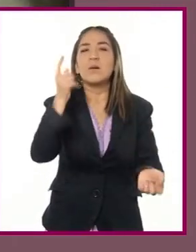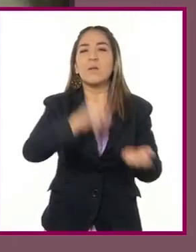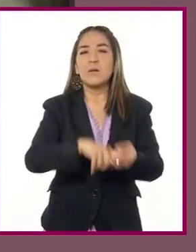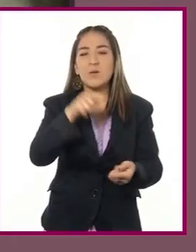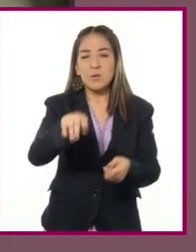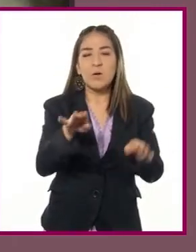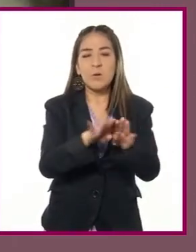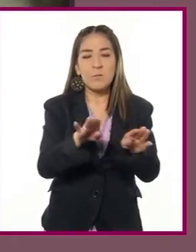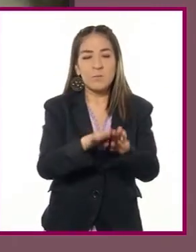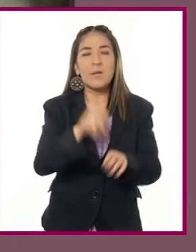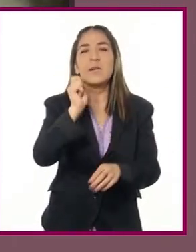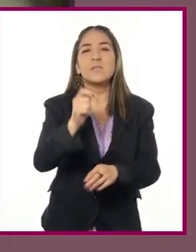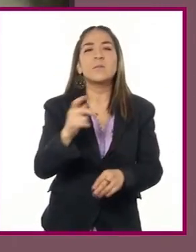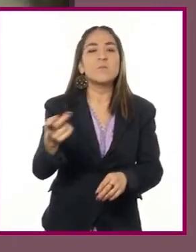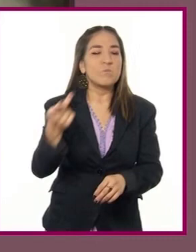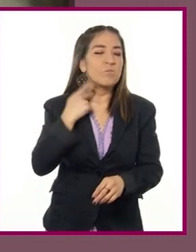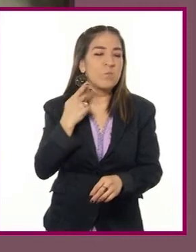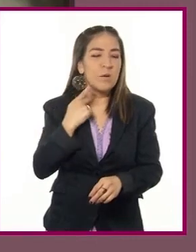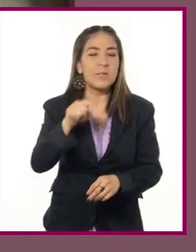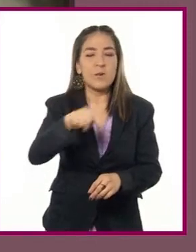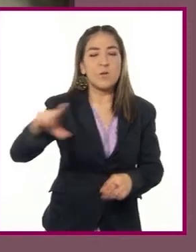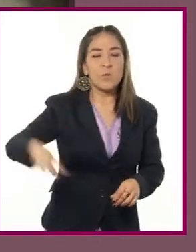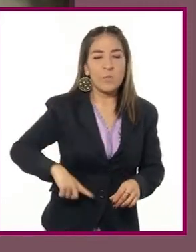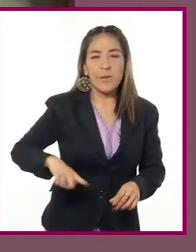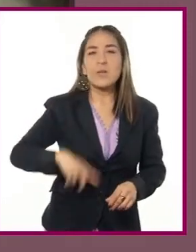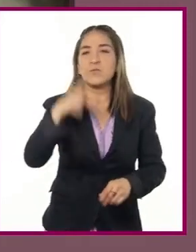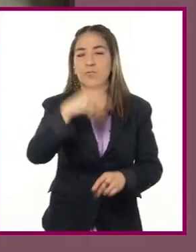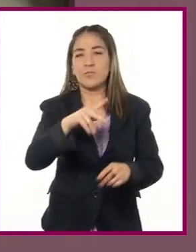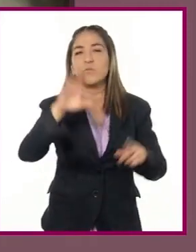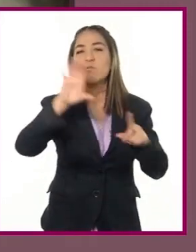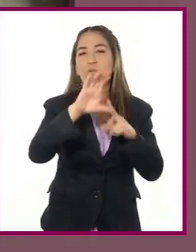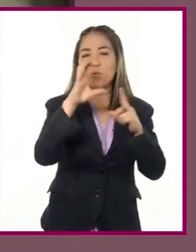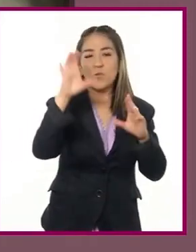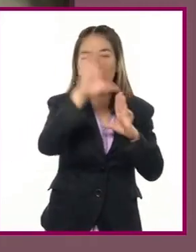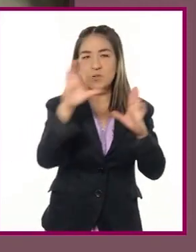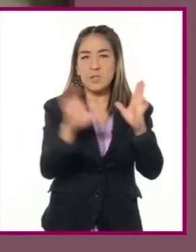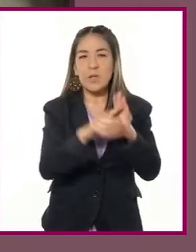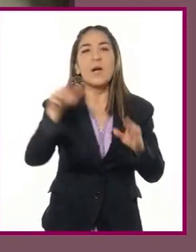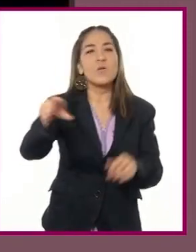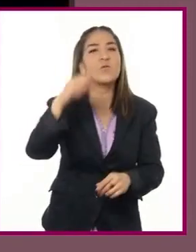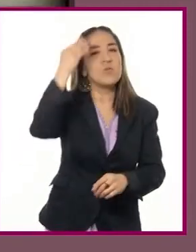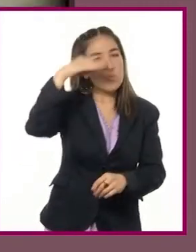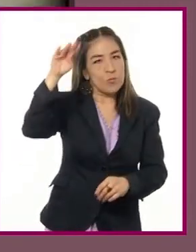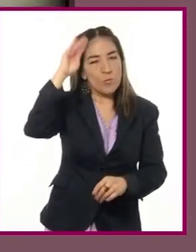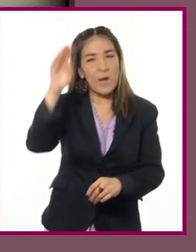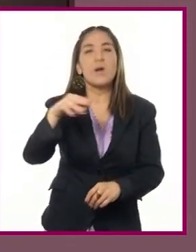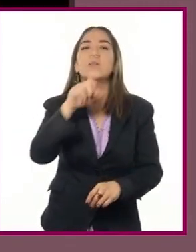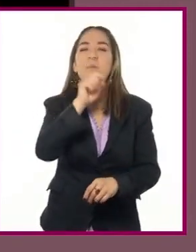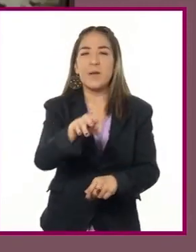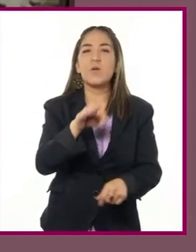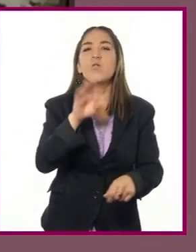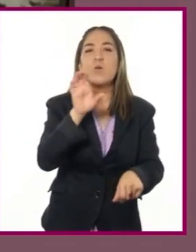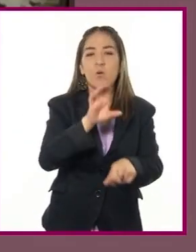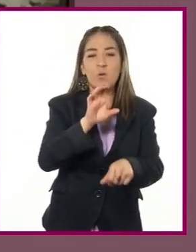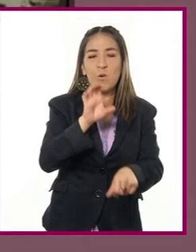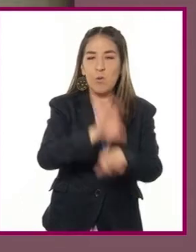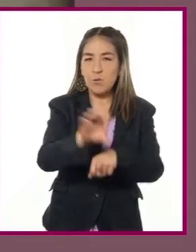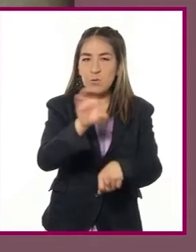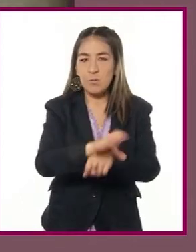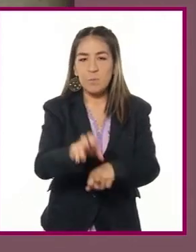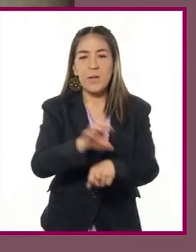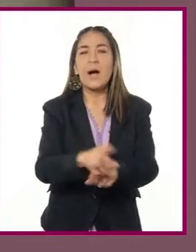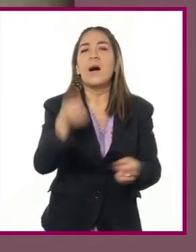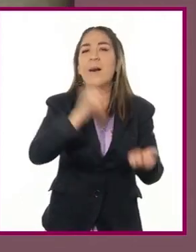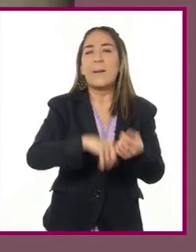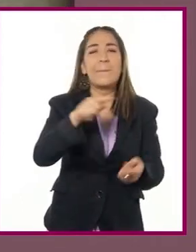por Carranza como diplomática del gobierno constitucionalista en Cuba y Colombia. Fue participante destacada en el